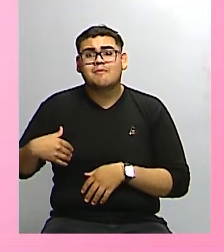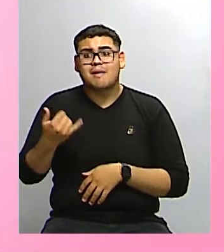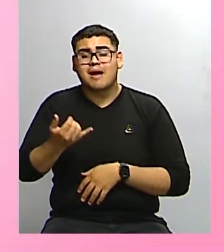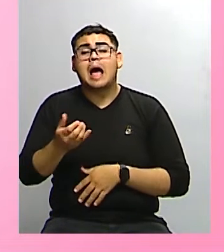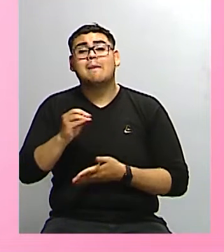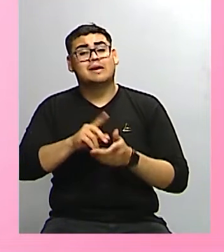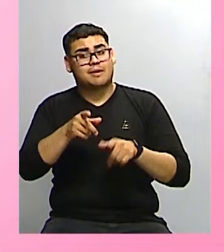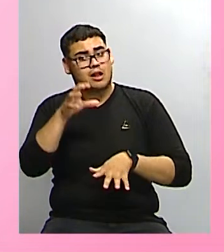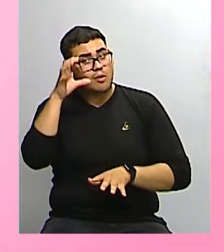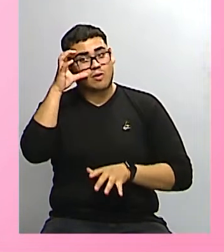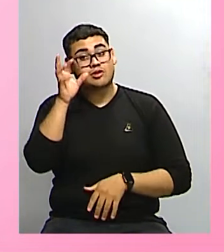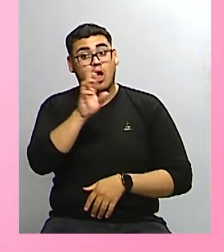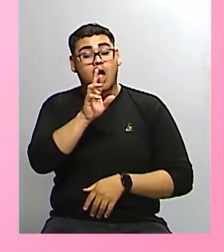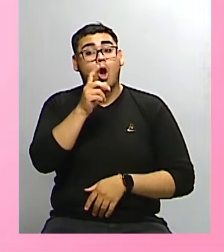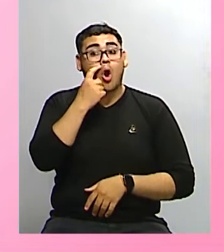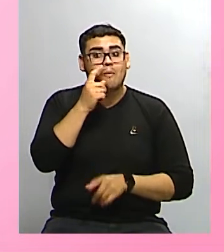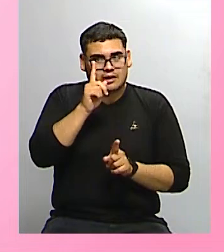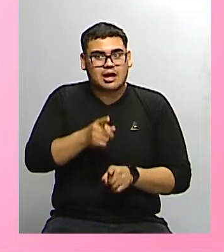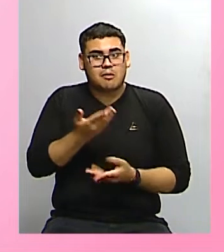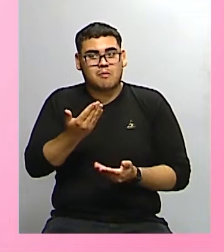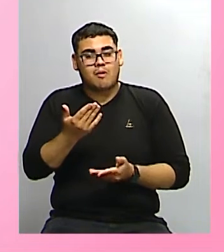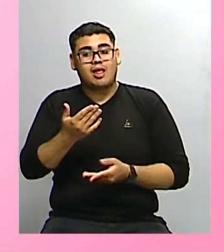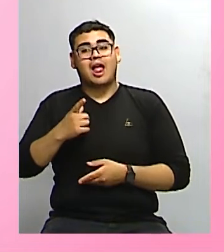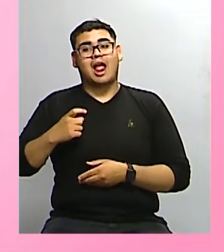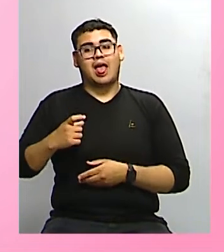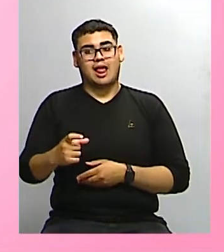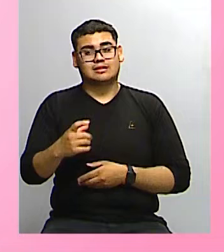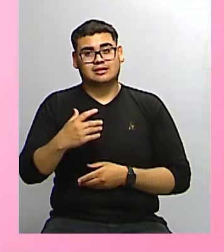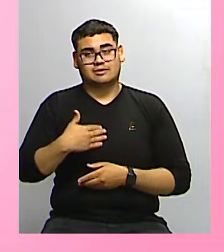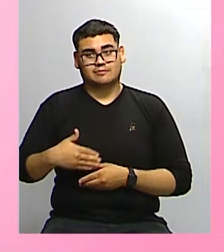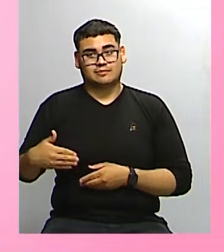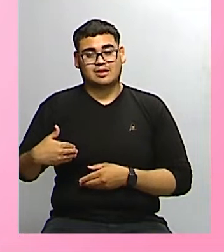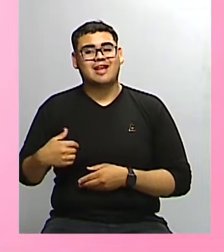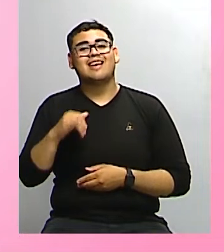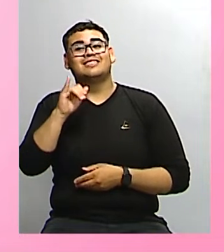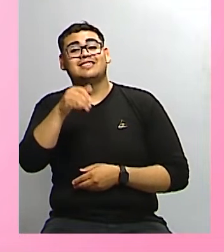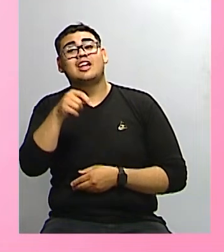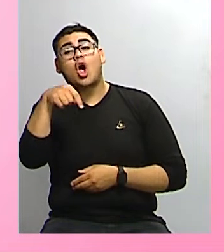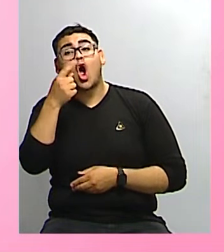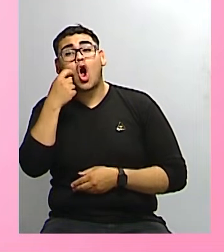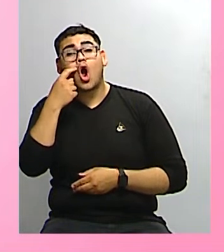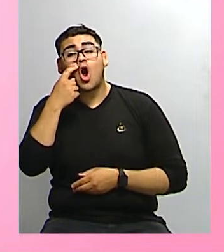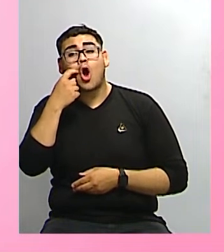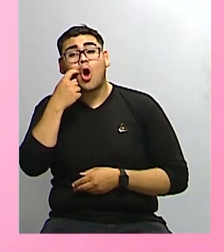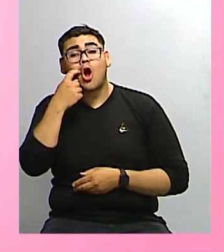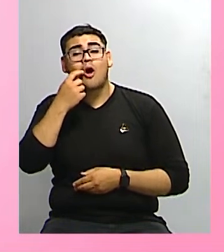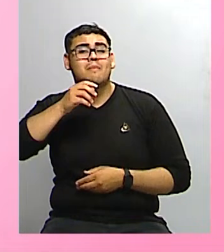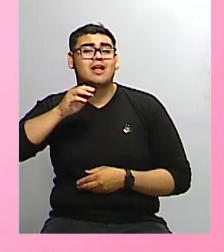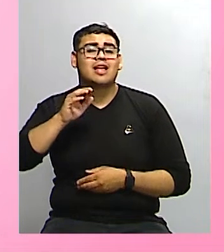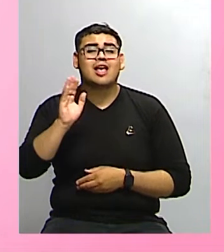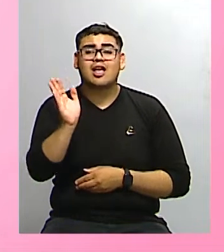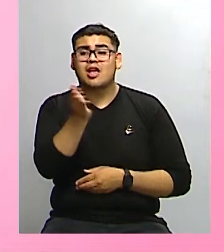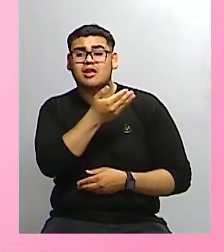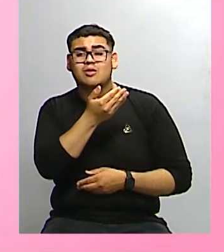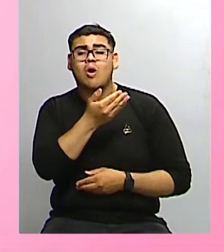menor, pero también es una realidad. Sí, en el hombre se da en el 1%, o sea, de todos los cánceres de mama, el 1% se da